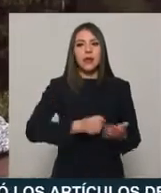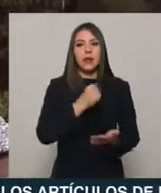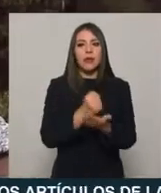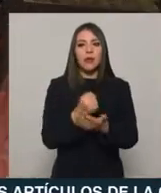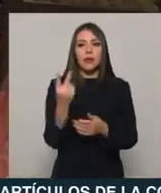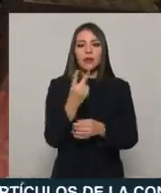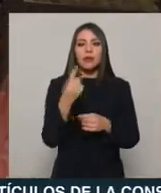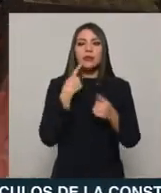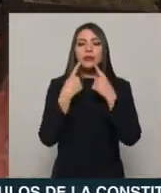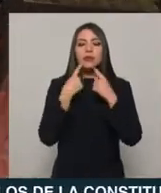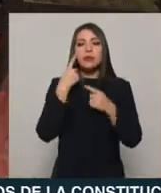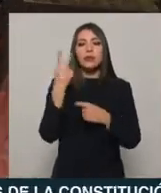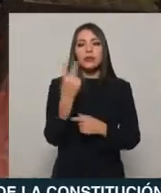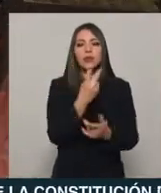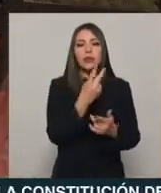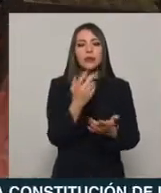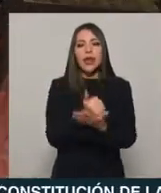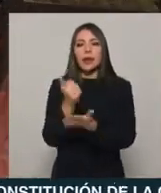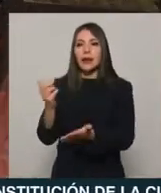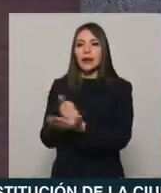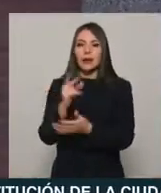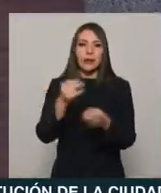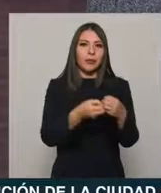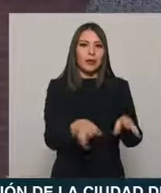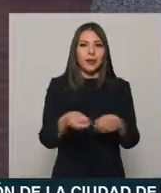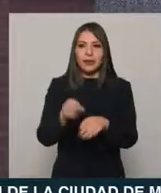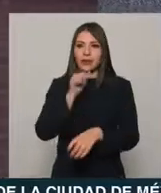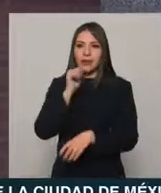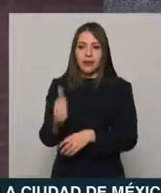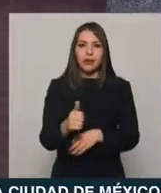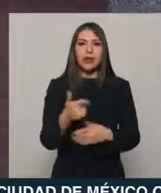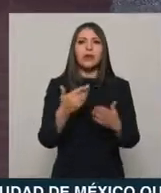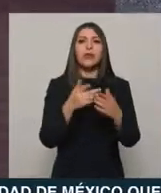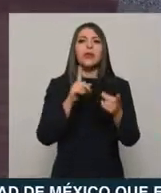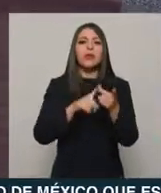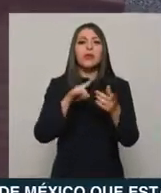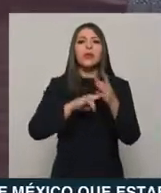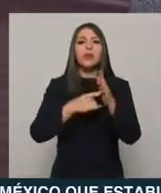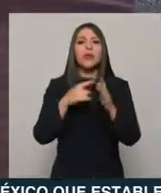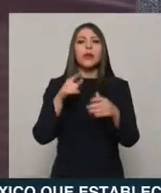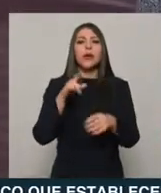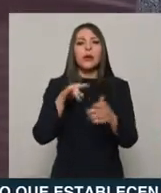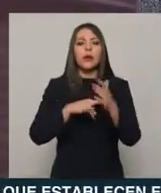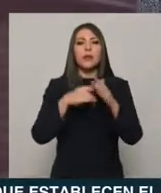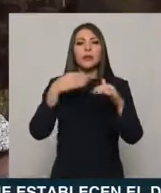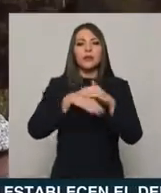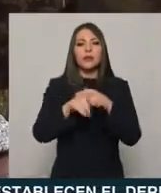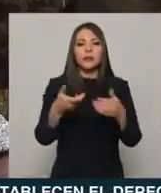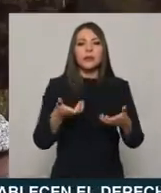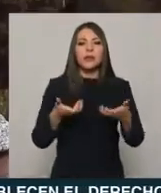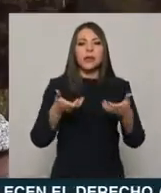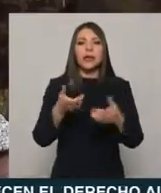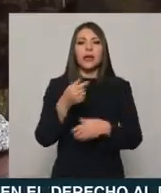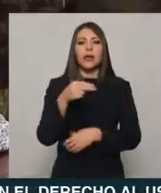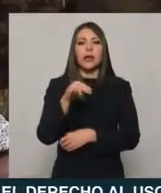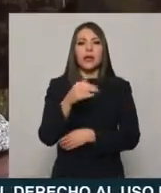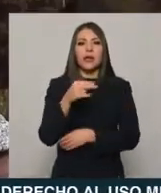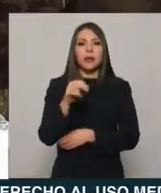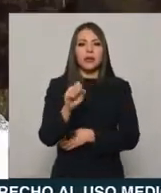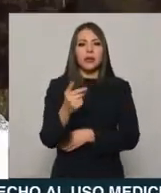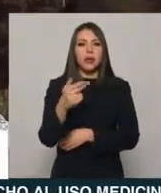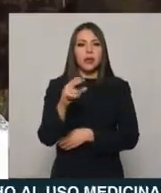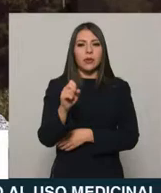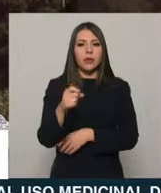dos. Bueno, doctora, rápidamente para despedirnos, ¿en dónde nos encontramos? ¿Cuáles son sus horarios de atención? Estamos en la calle de Niños Héroes 133,